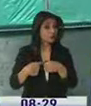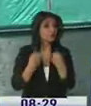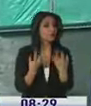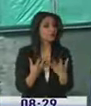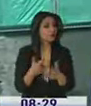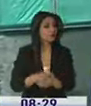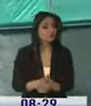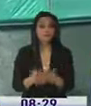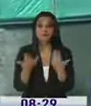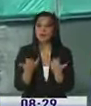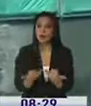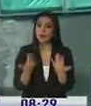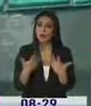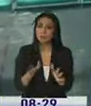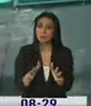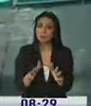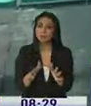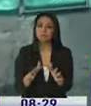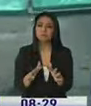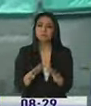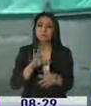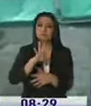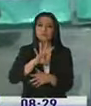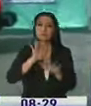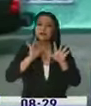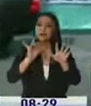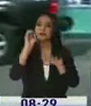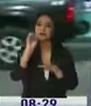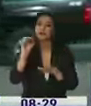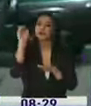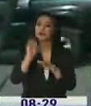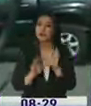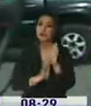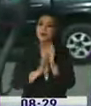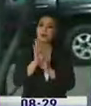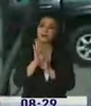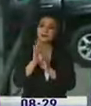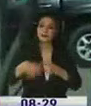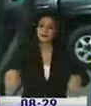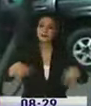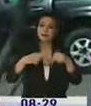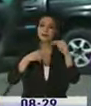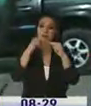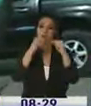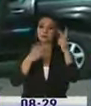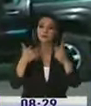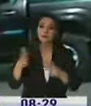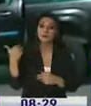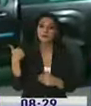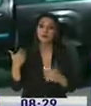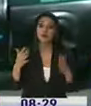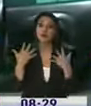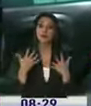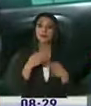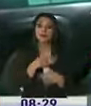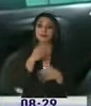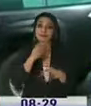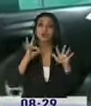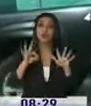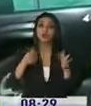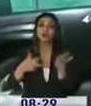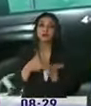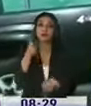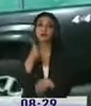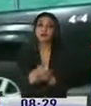Quito? Sí, actualmente ya estamos en el entorno del 47% de avance físico. Ya tenemos la obra civil de 8 estaciones